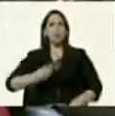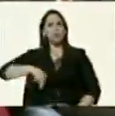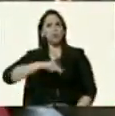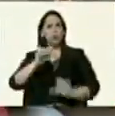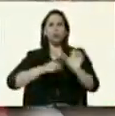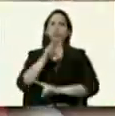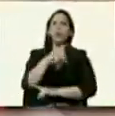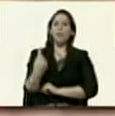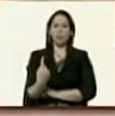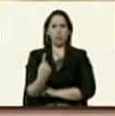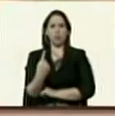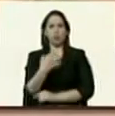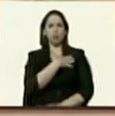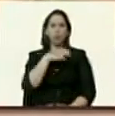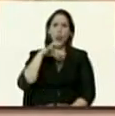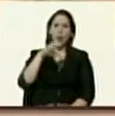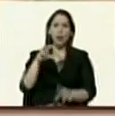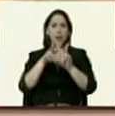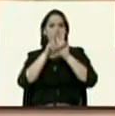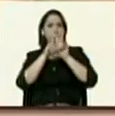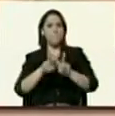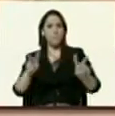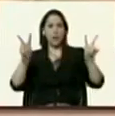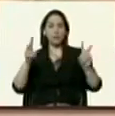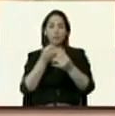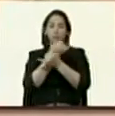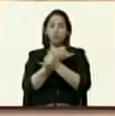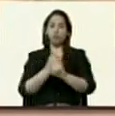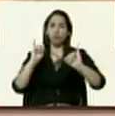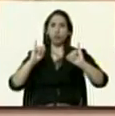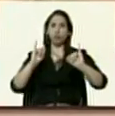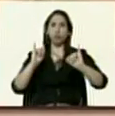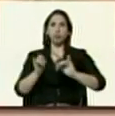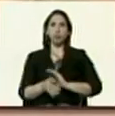siglo XXI de soberanía, de paz, de independencia,